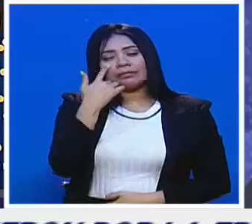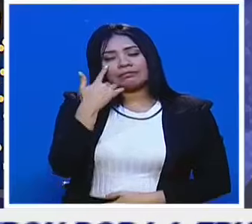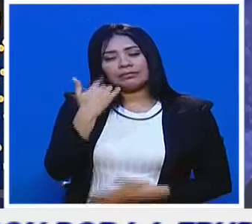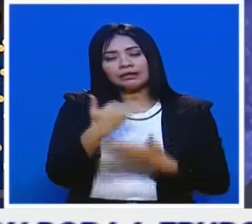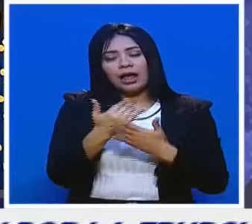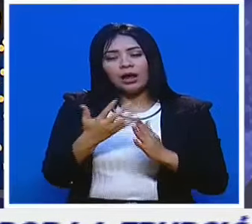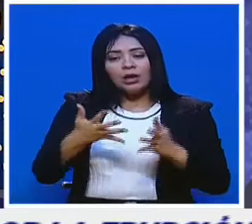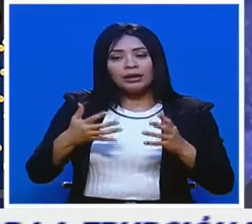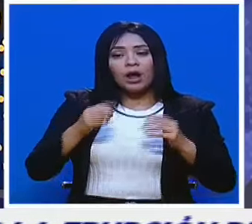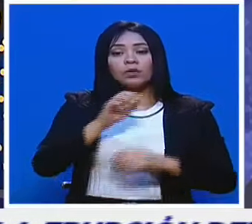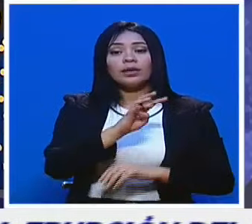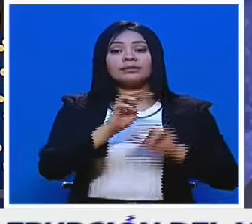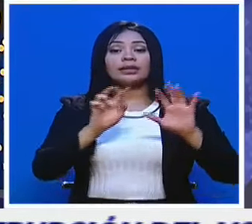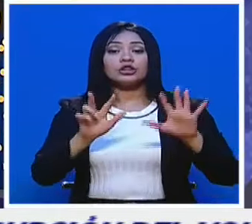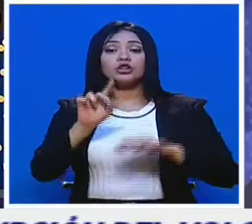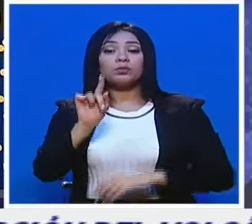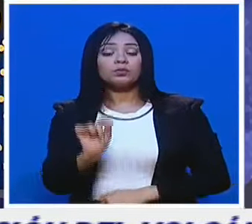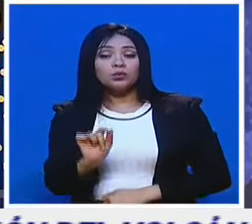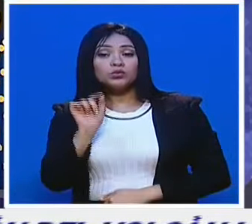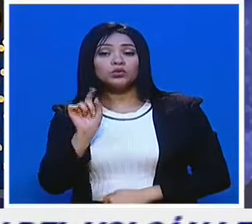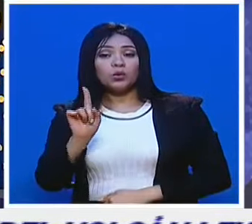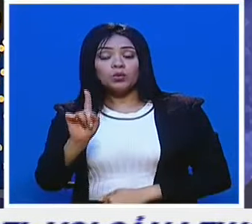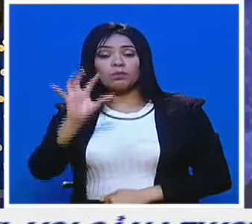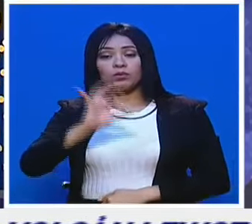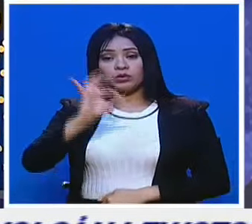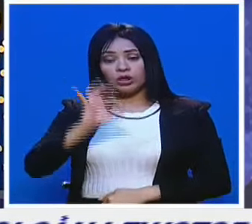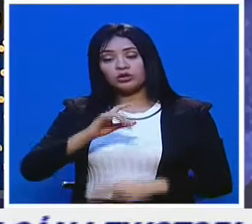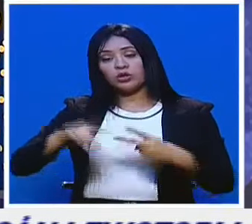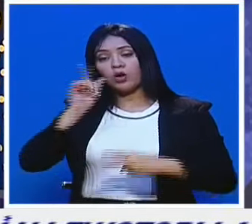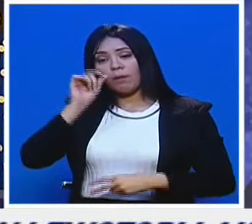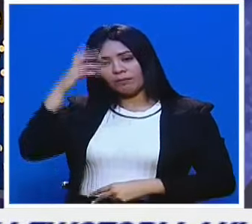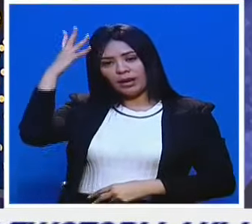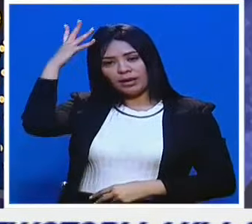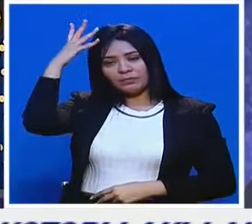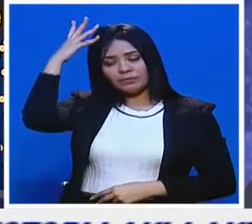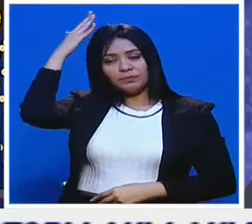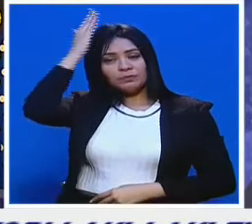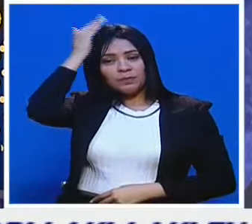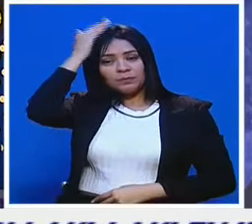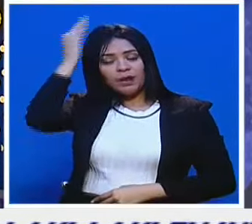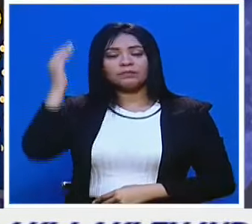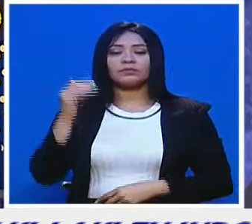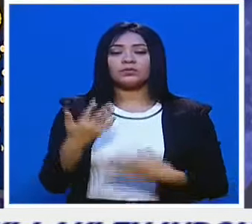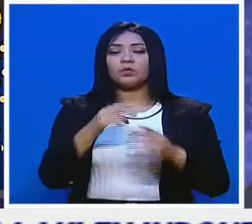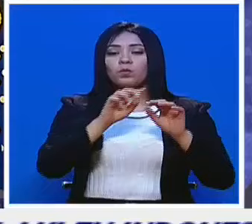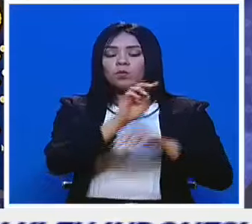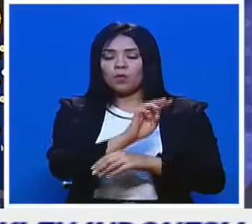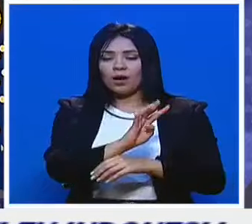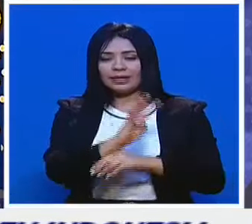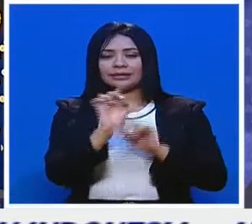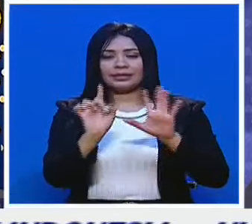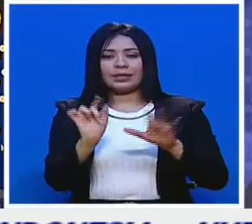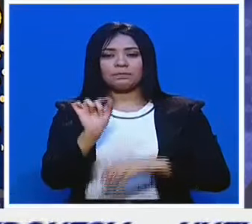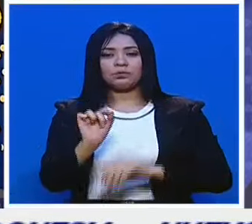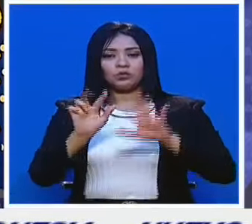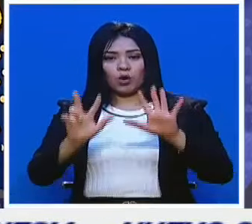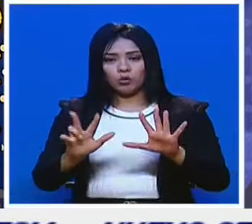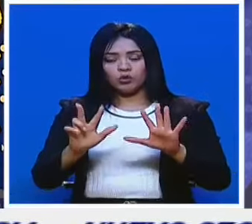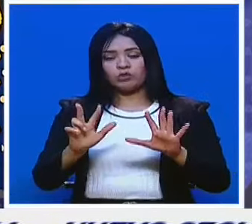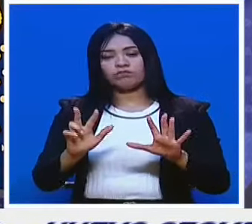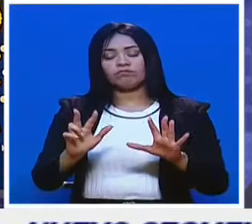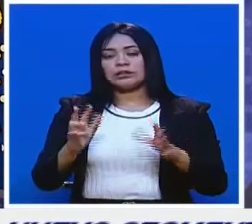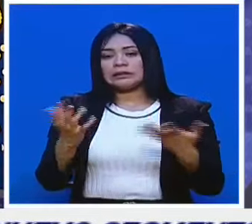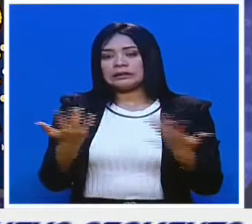de 48.1% contra un Donald Trump que tiene 46.8%. Esta contienda sigue estando reñida y